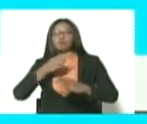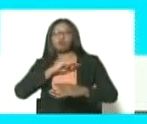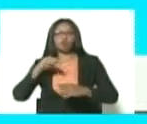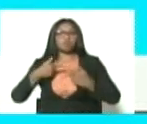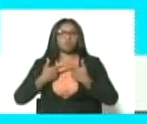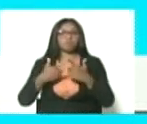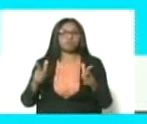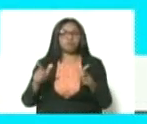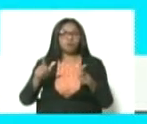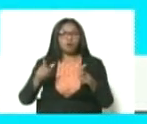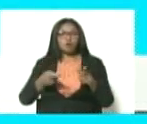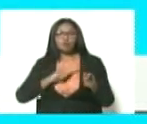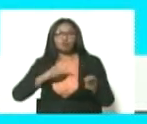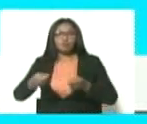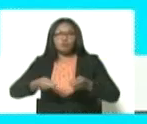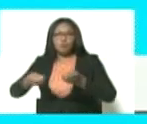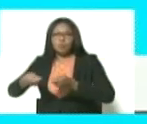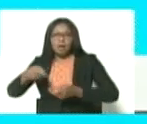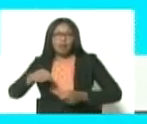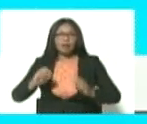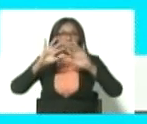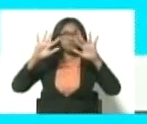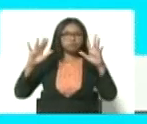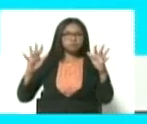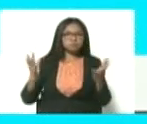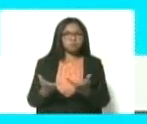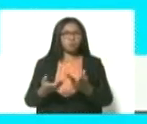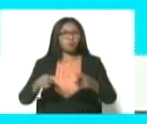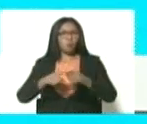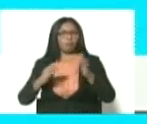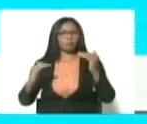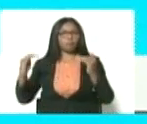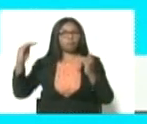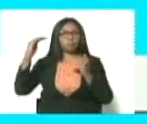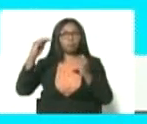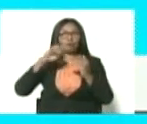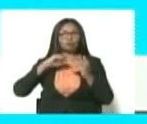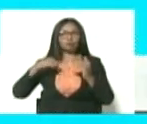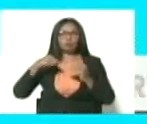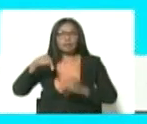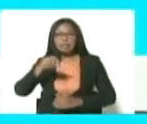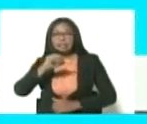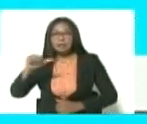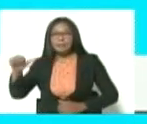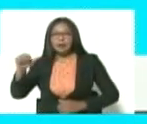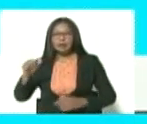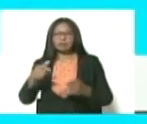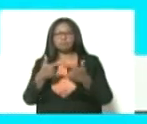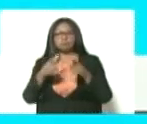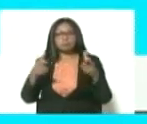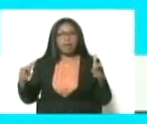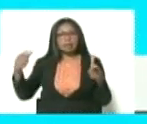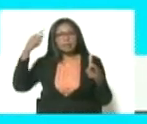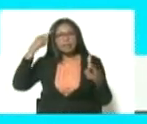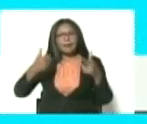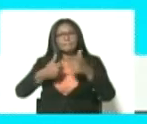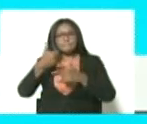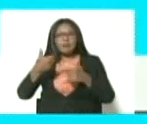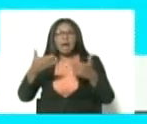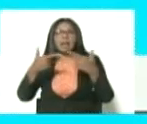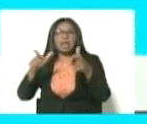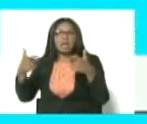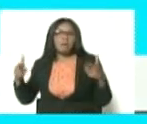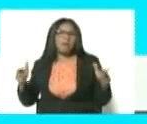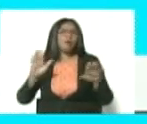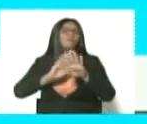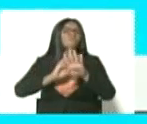pandemia. Un alto nivel. Esta semana extendimos la flexibilización y le